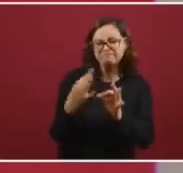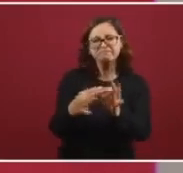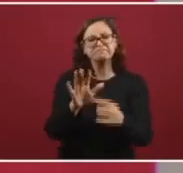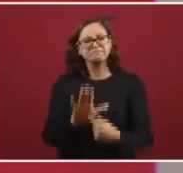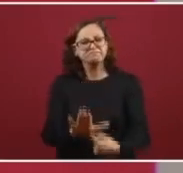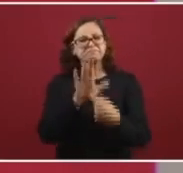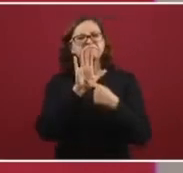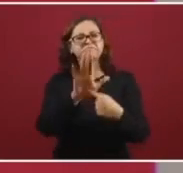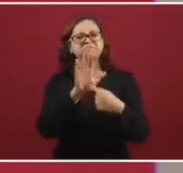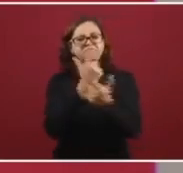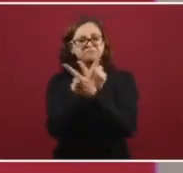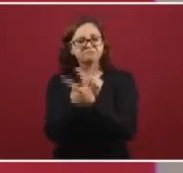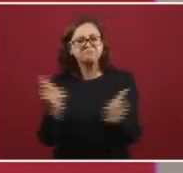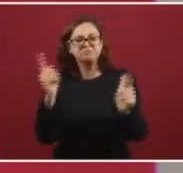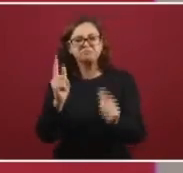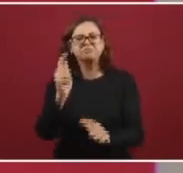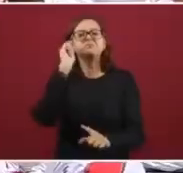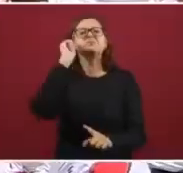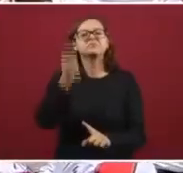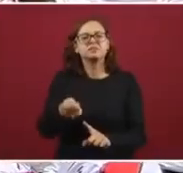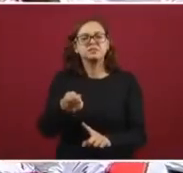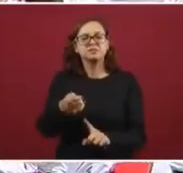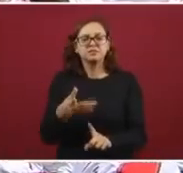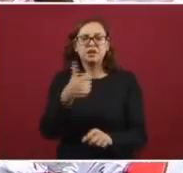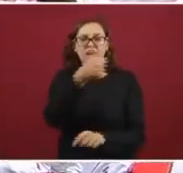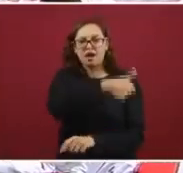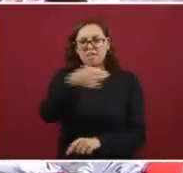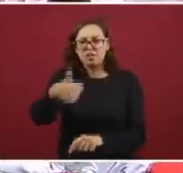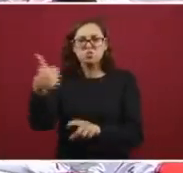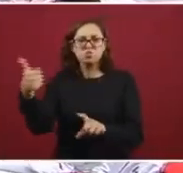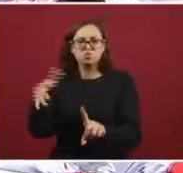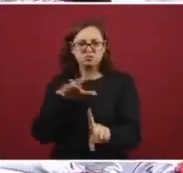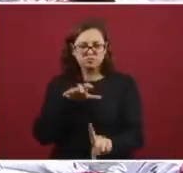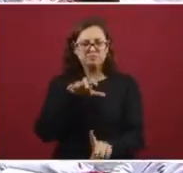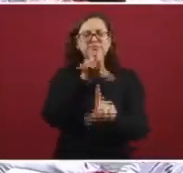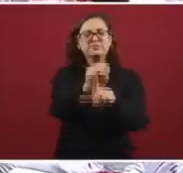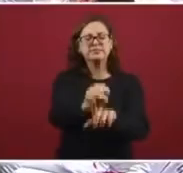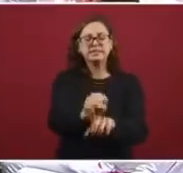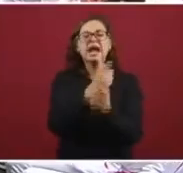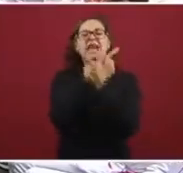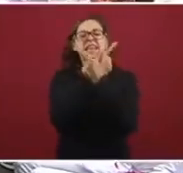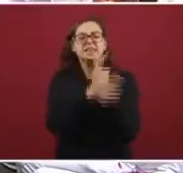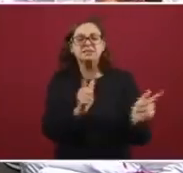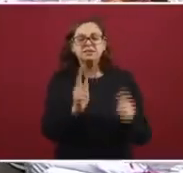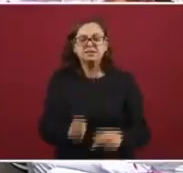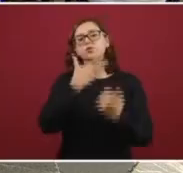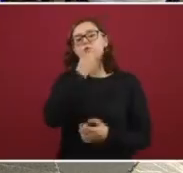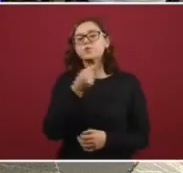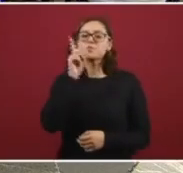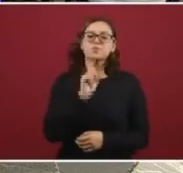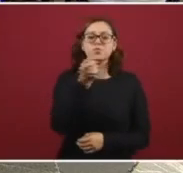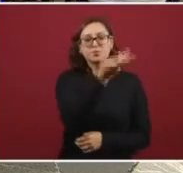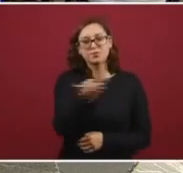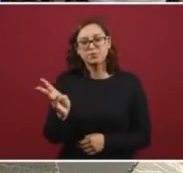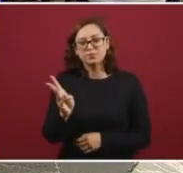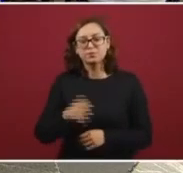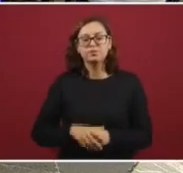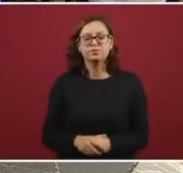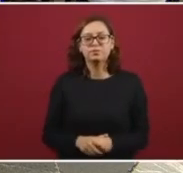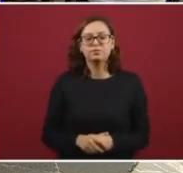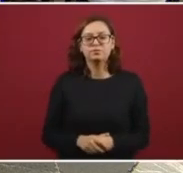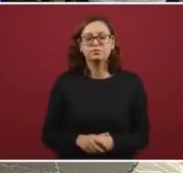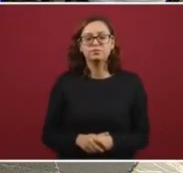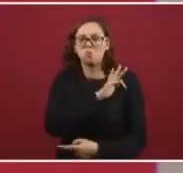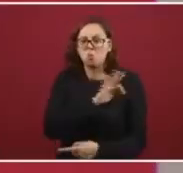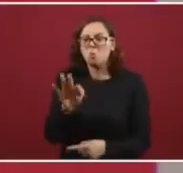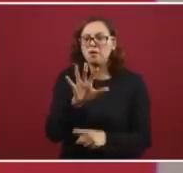libertad porque sabe que va a alcanzar lo mejor de cada uno. Tiene la libertad de alcanzar el mejor resultado. Les deseo éxito.